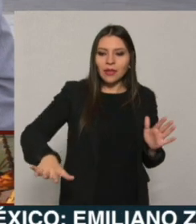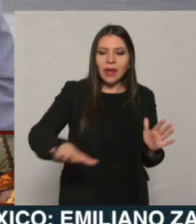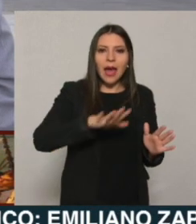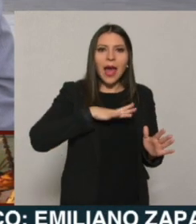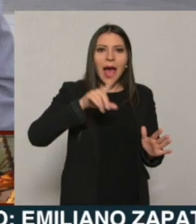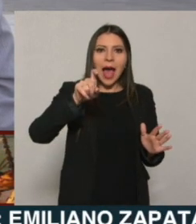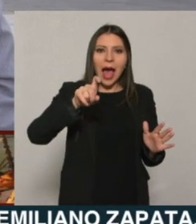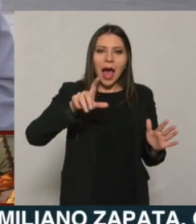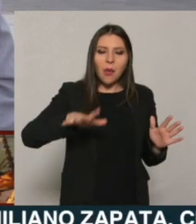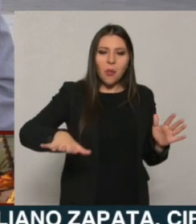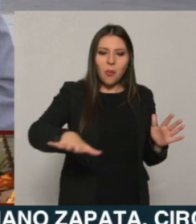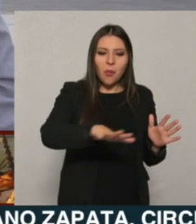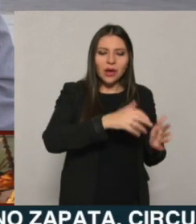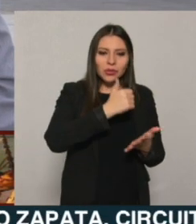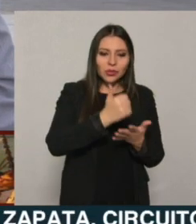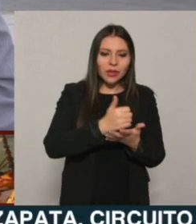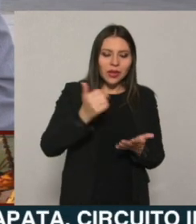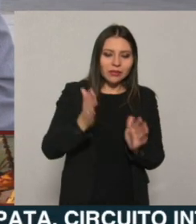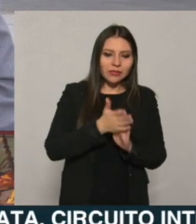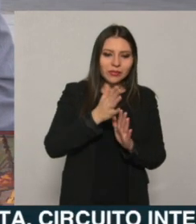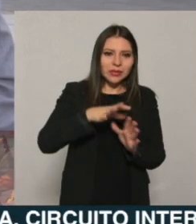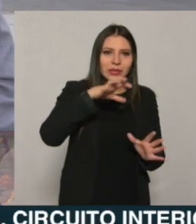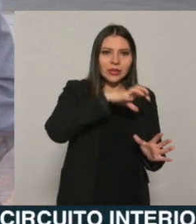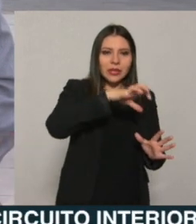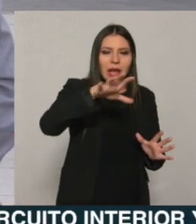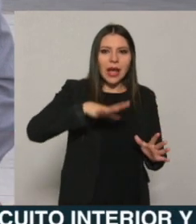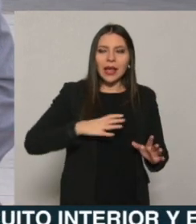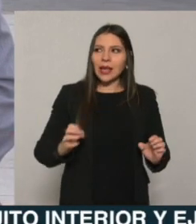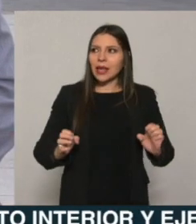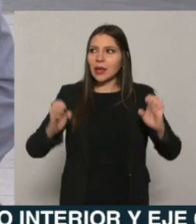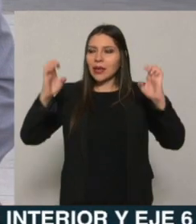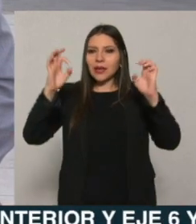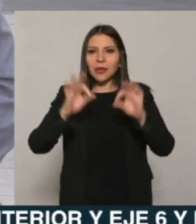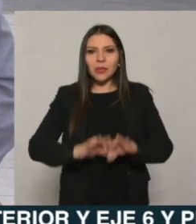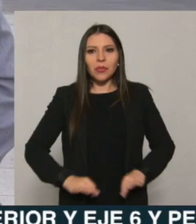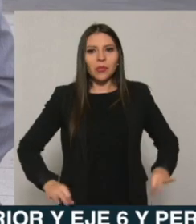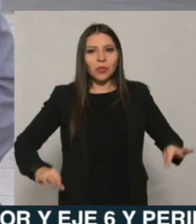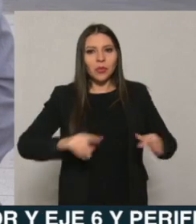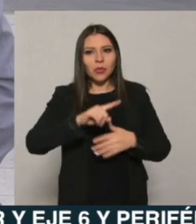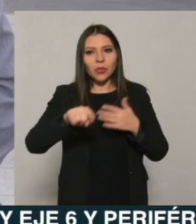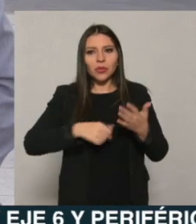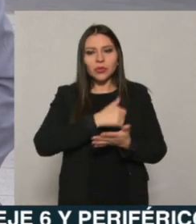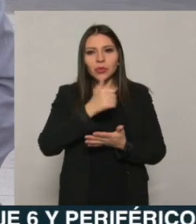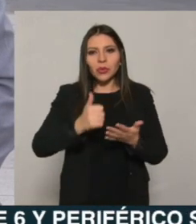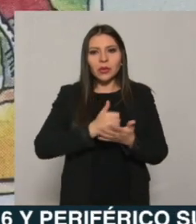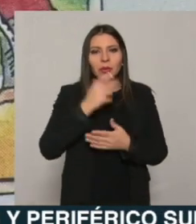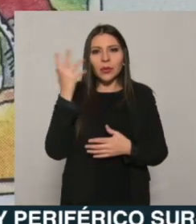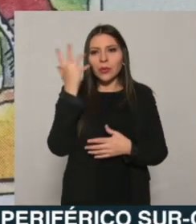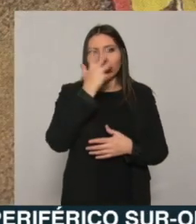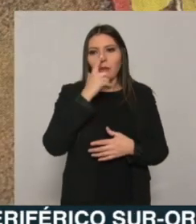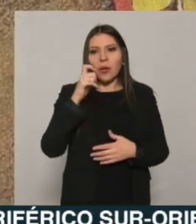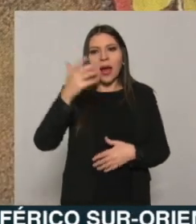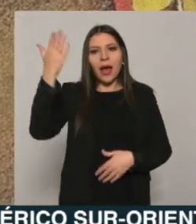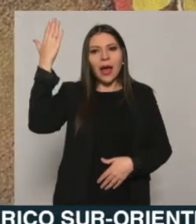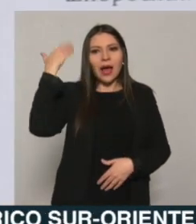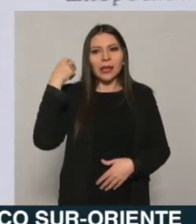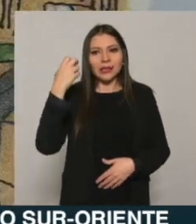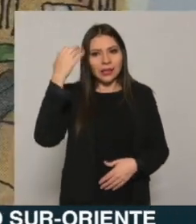edificios muy importantes y además una ciudad que era pues asombrosa para su momento.